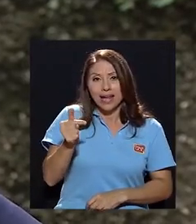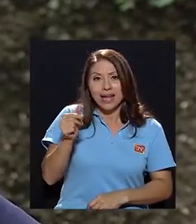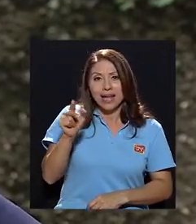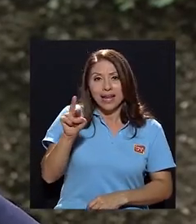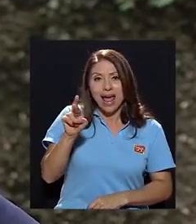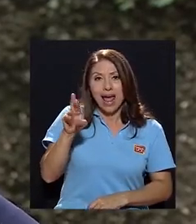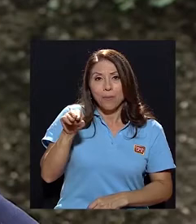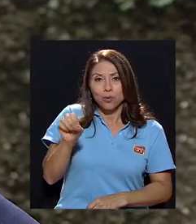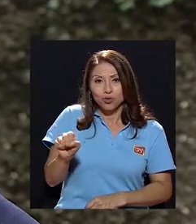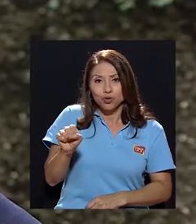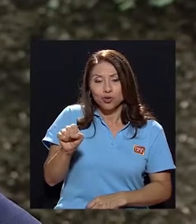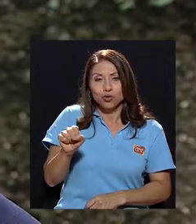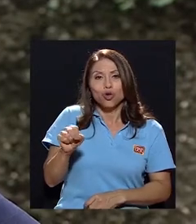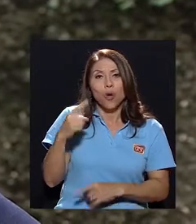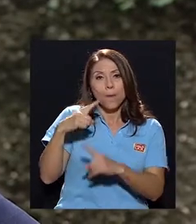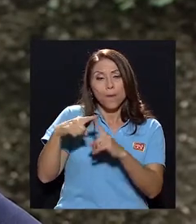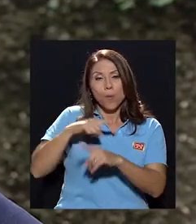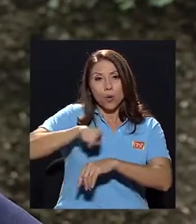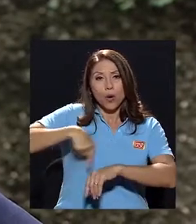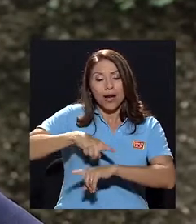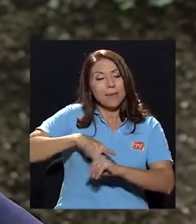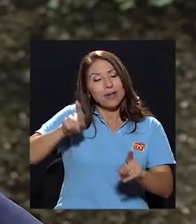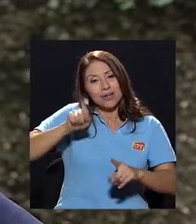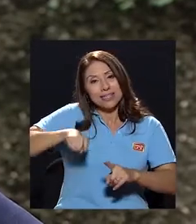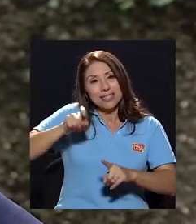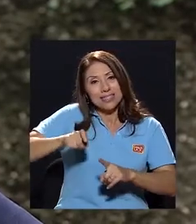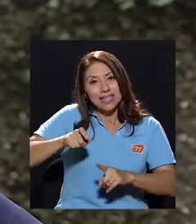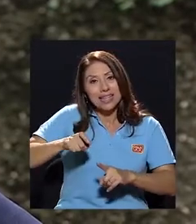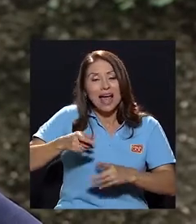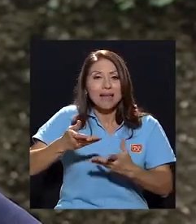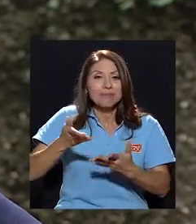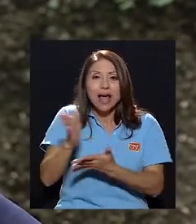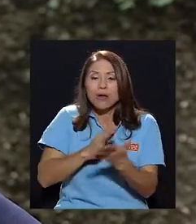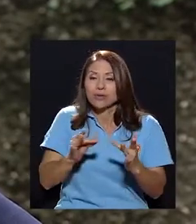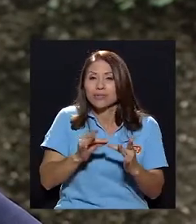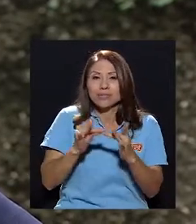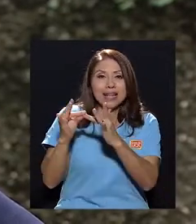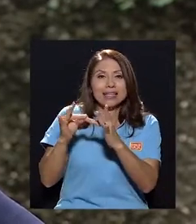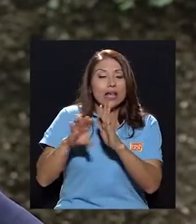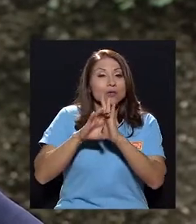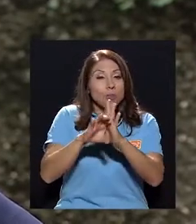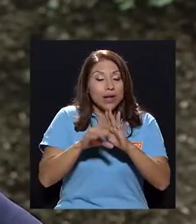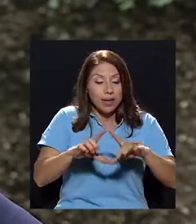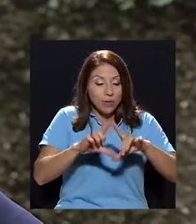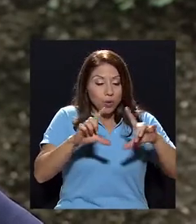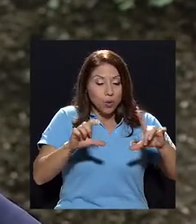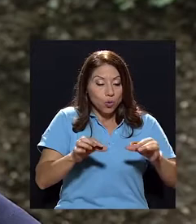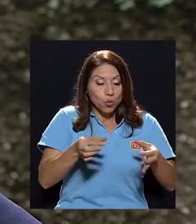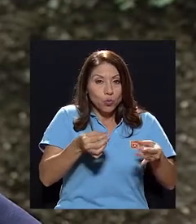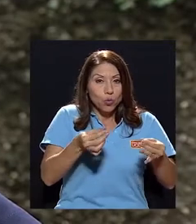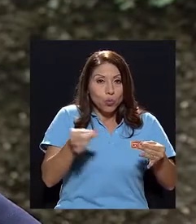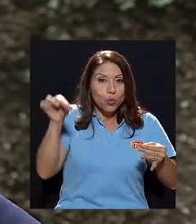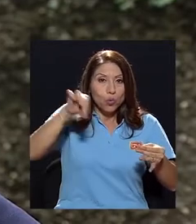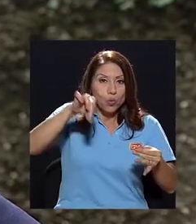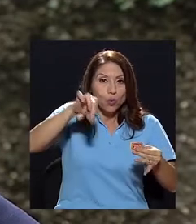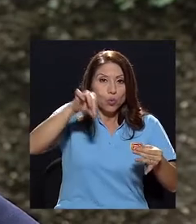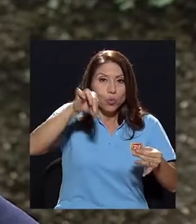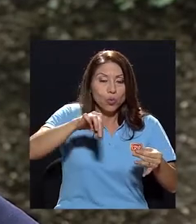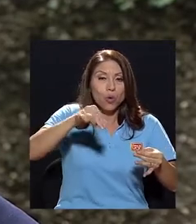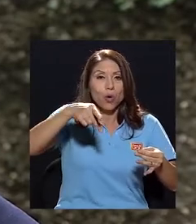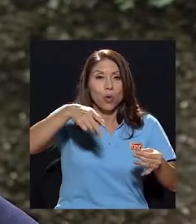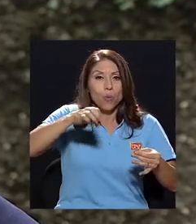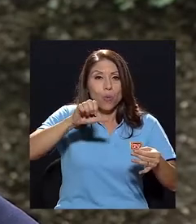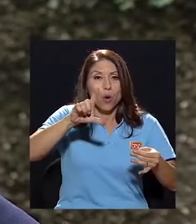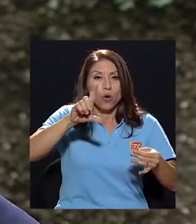de carbohidrato por hora hay que usar productos especializados. O sea, ya productos, por ejemplo, suplementos de carbohidrato en polvo que se le agregan a la bebida y